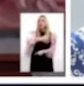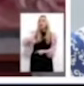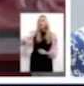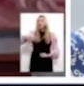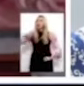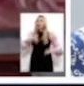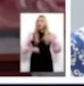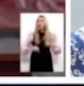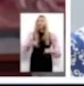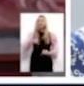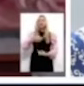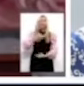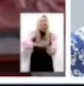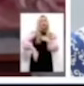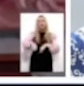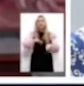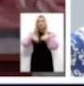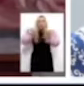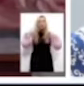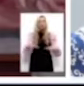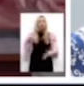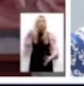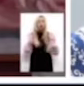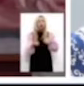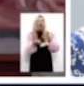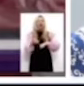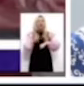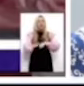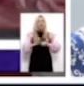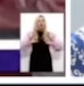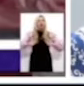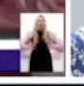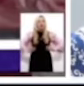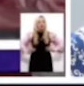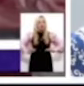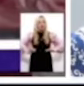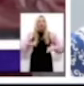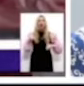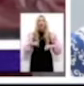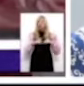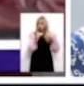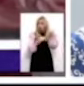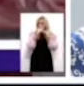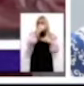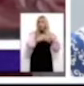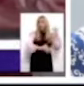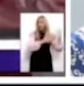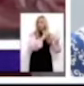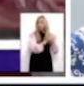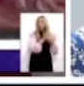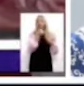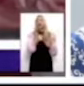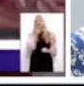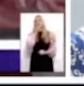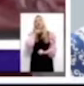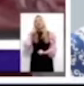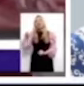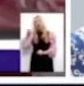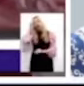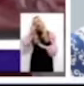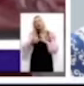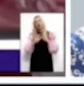Federal, que como está encabezado por el presidente de la Suprema Corte de Justicia, al haberse aprobado,